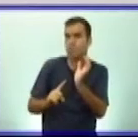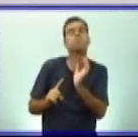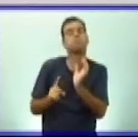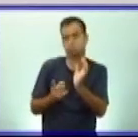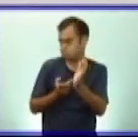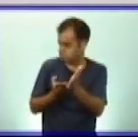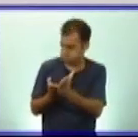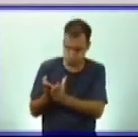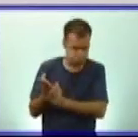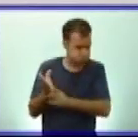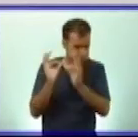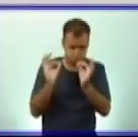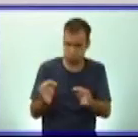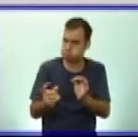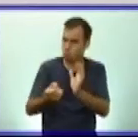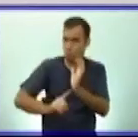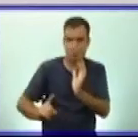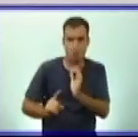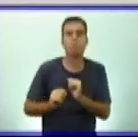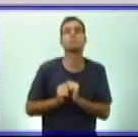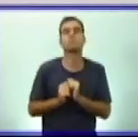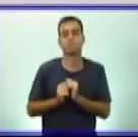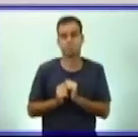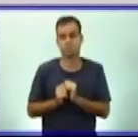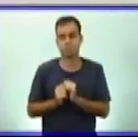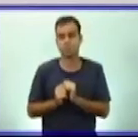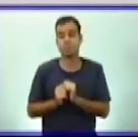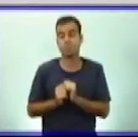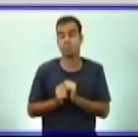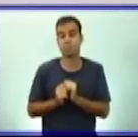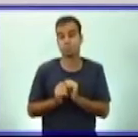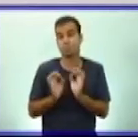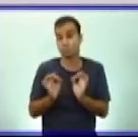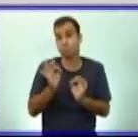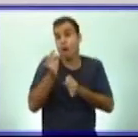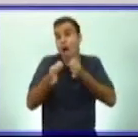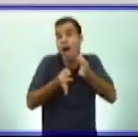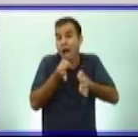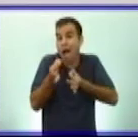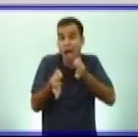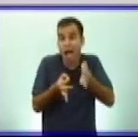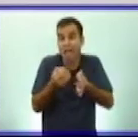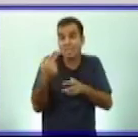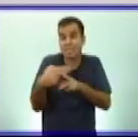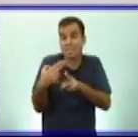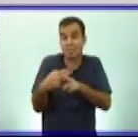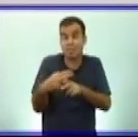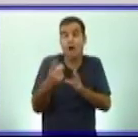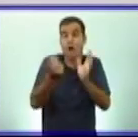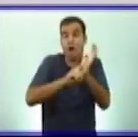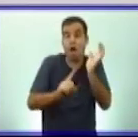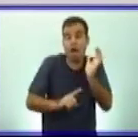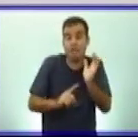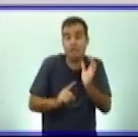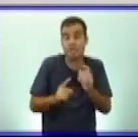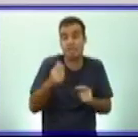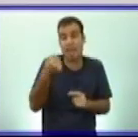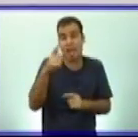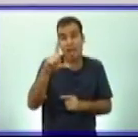Una corriente que ya hemos ido describiendo, que es la llamada corriente alterna, corriente que